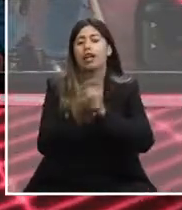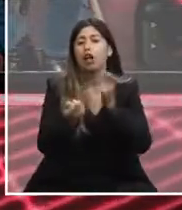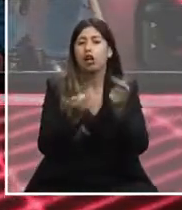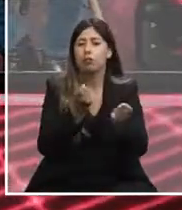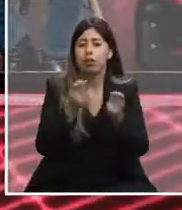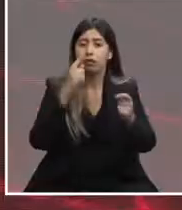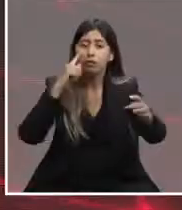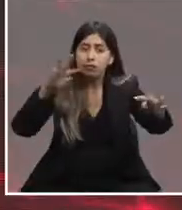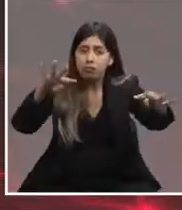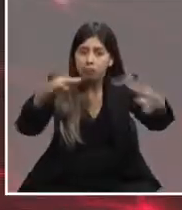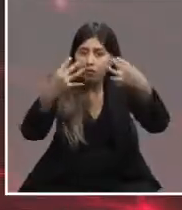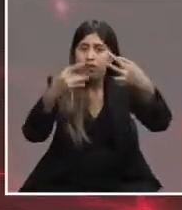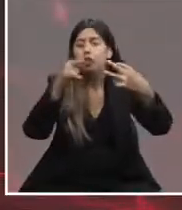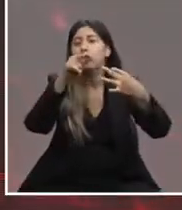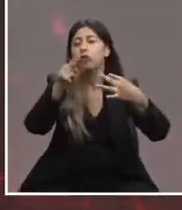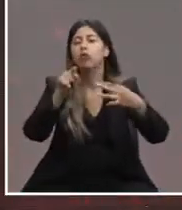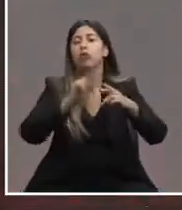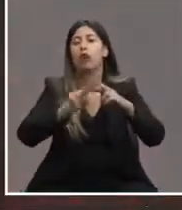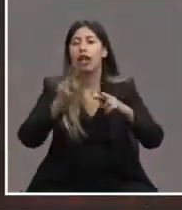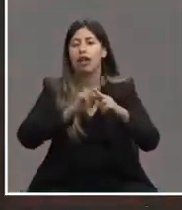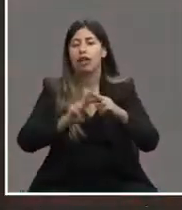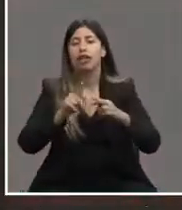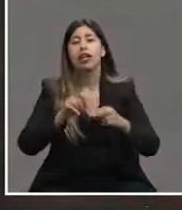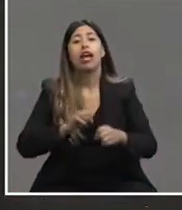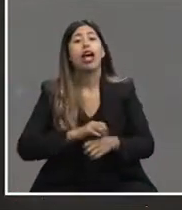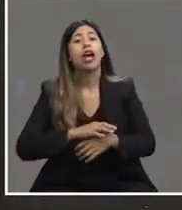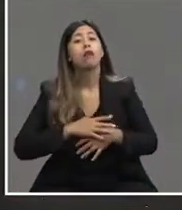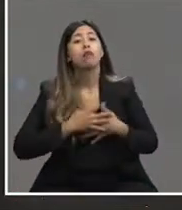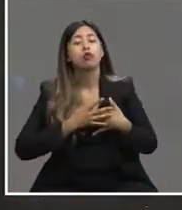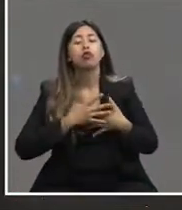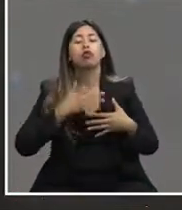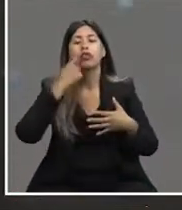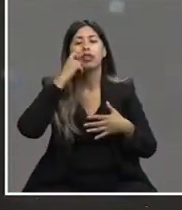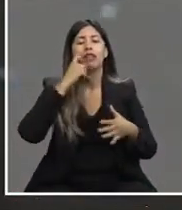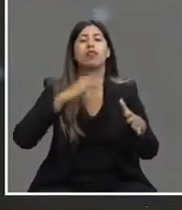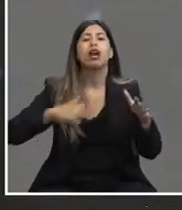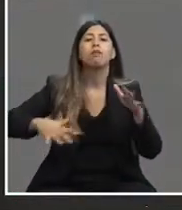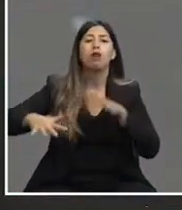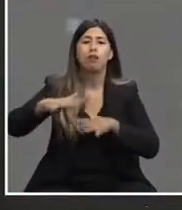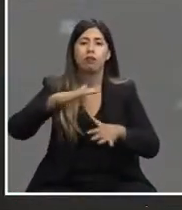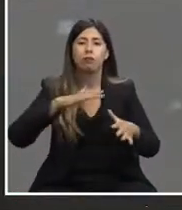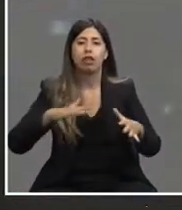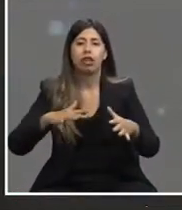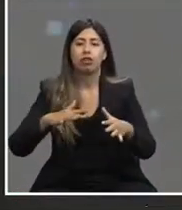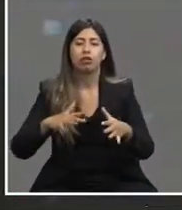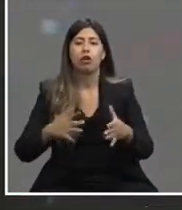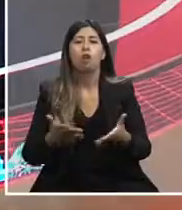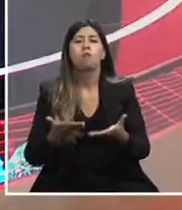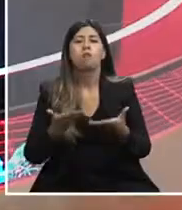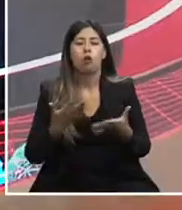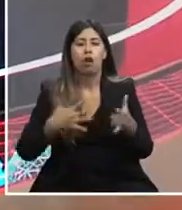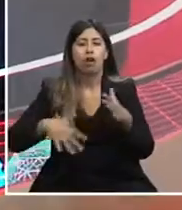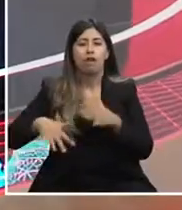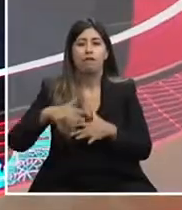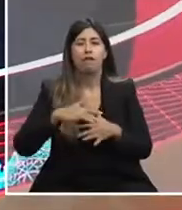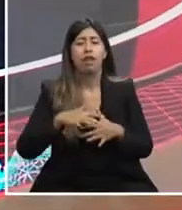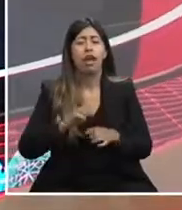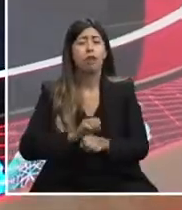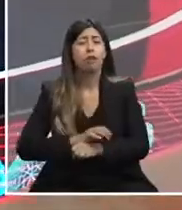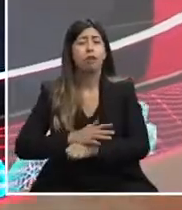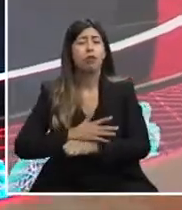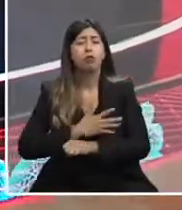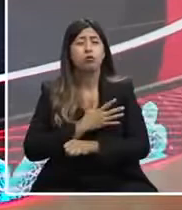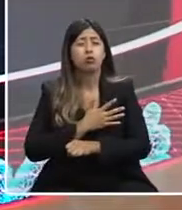y necesito movilizarte. Fíjate que emoción viene de movimiento, emoción, ¿no? Algo que me mueve, ¿verdad? Las emociones nos mueven, no solo el